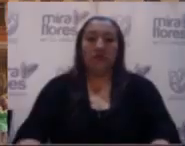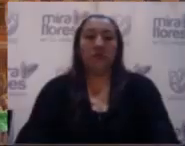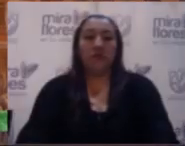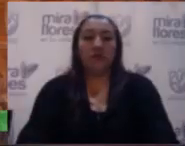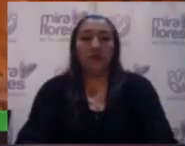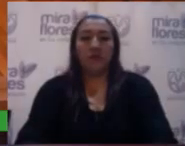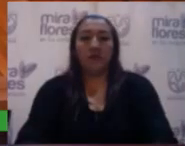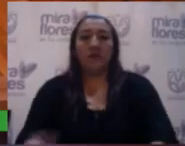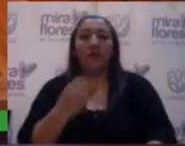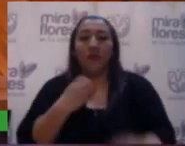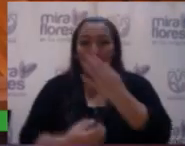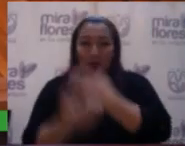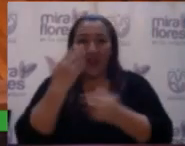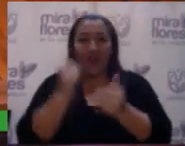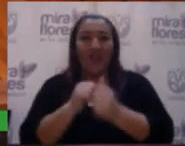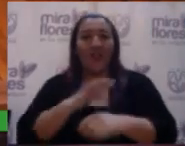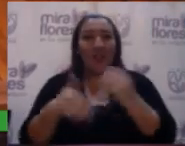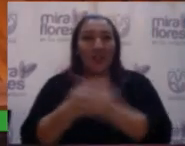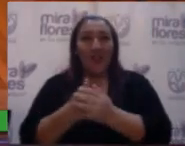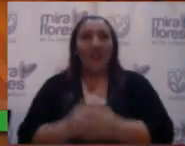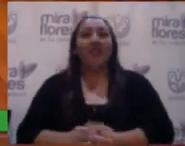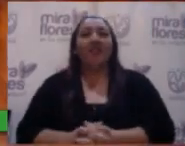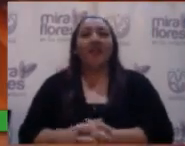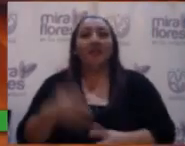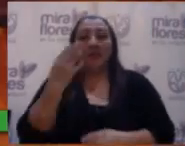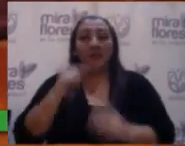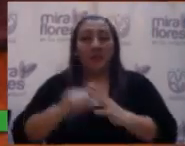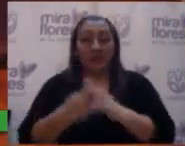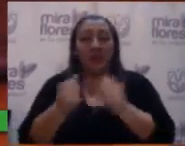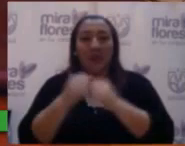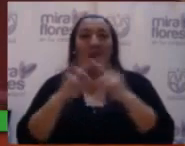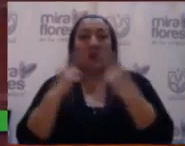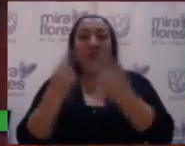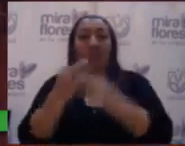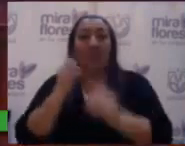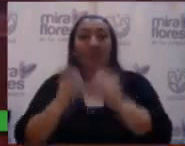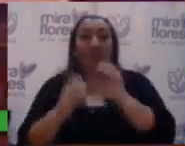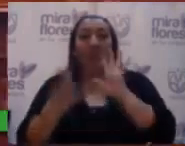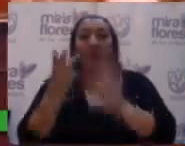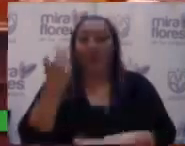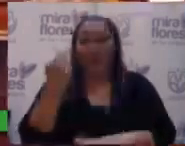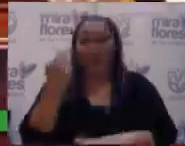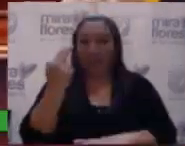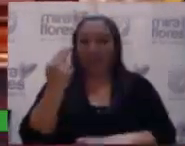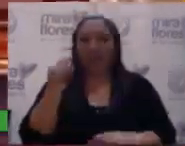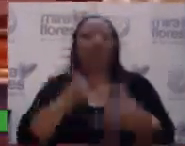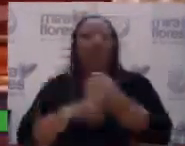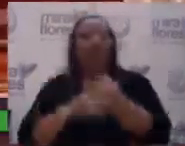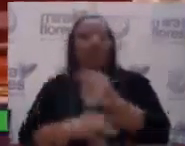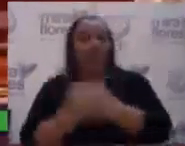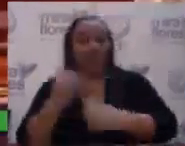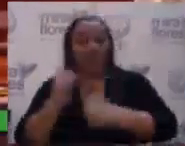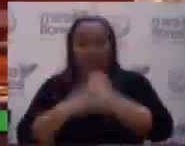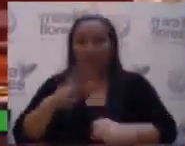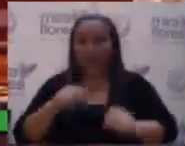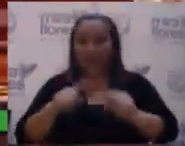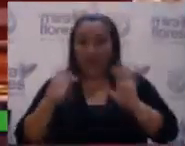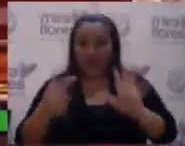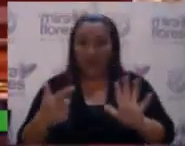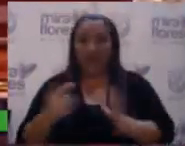muy buenos días con todos vamos a dar inicio a nuestra sesión ordinaria de la fecha hoy es doce de septiembre del año 2017